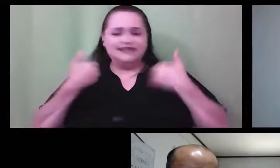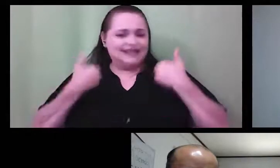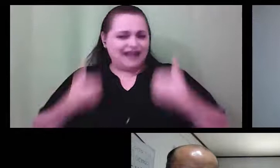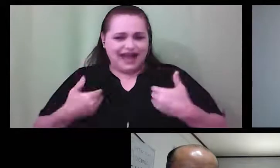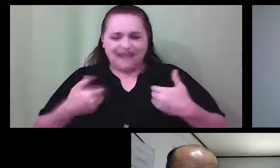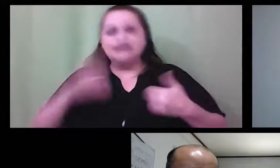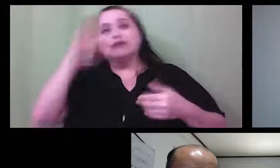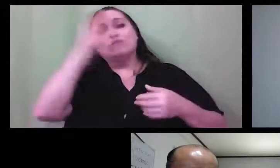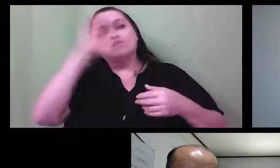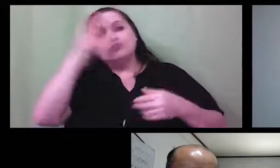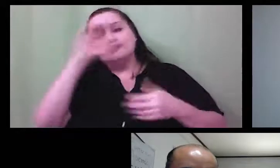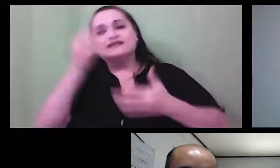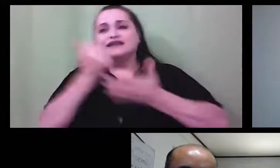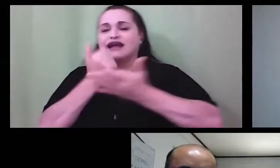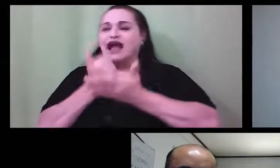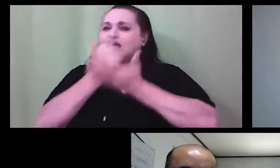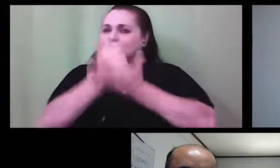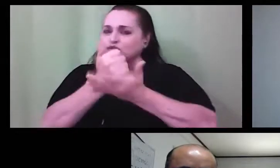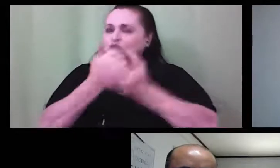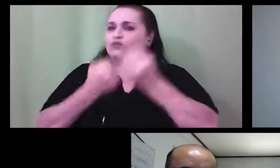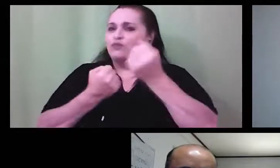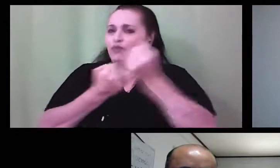busquen ayuda, busquen apoyo.